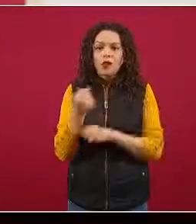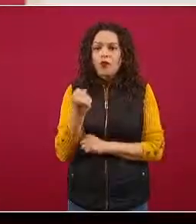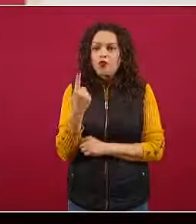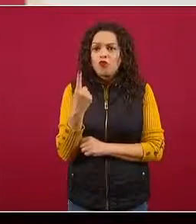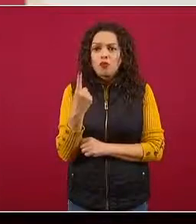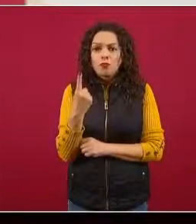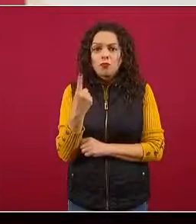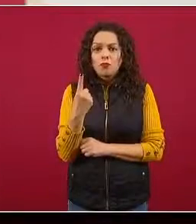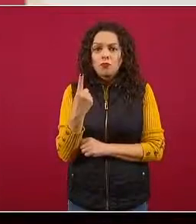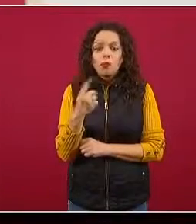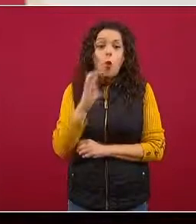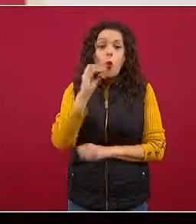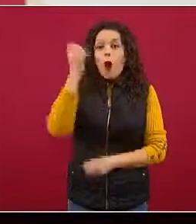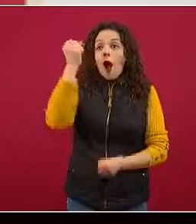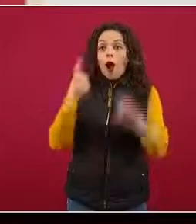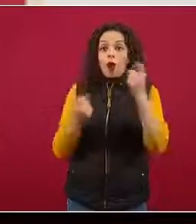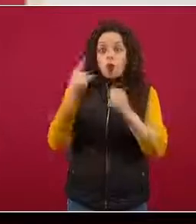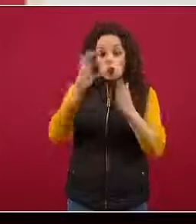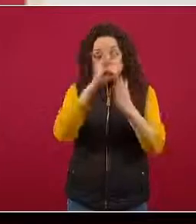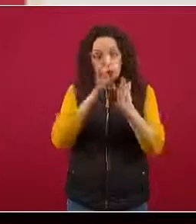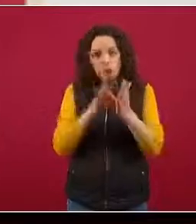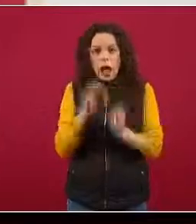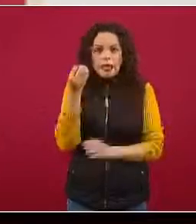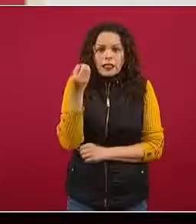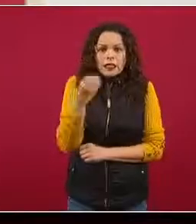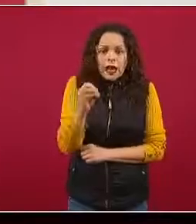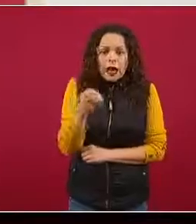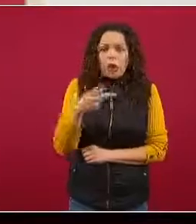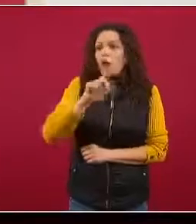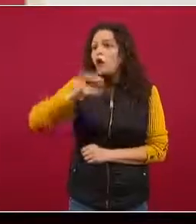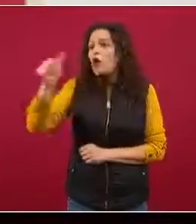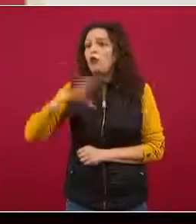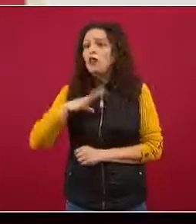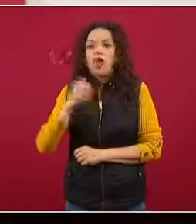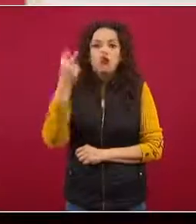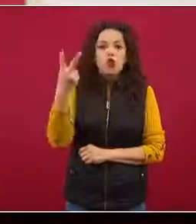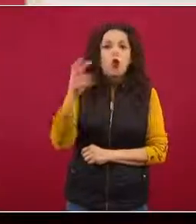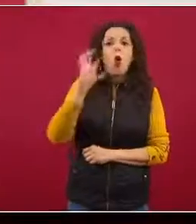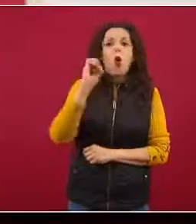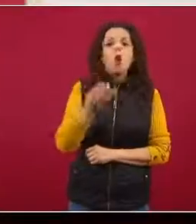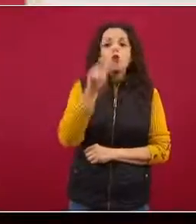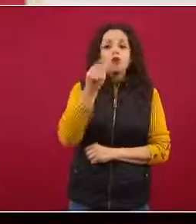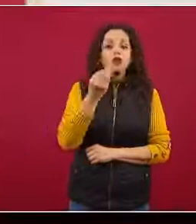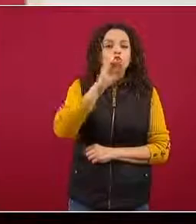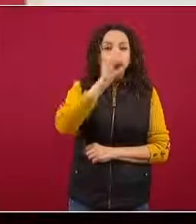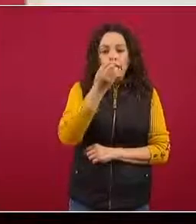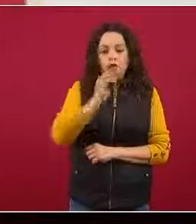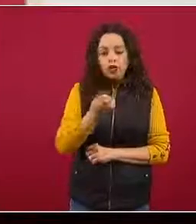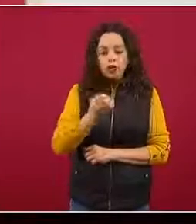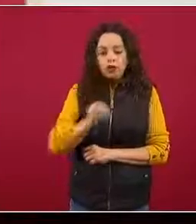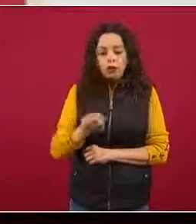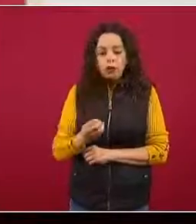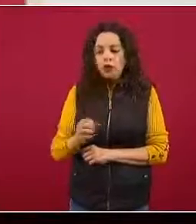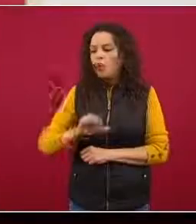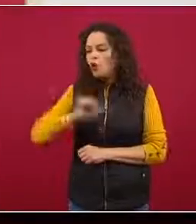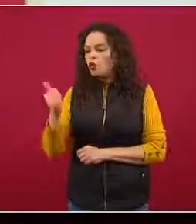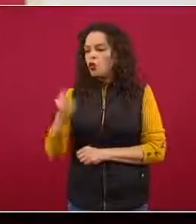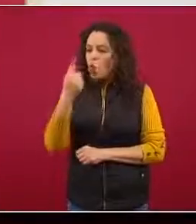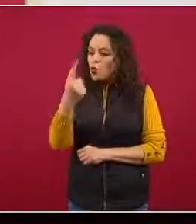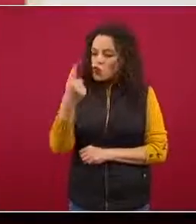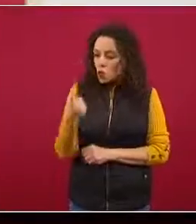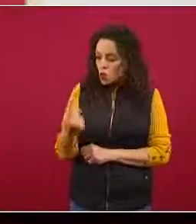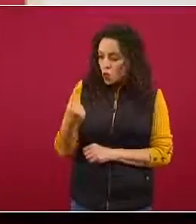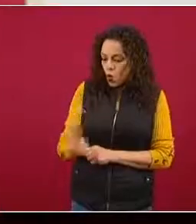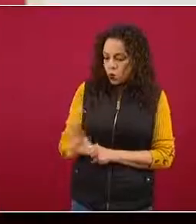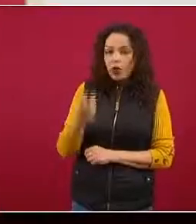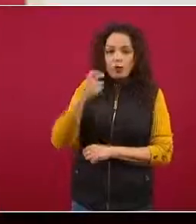tienen 0 en algunos y en algunos otros tienen 2, o tienen varios en 0 y algunos en 1, 1, y entonces